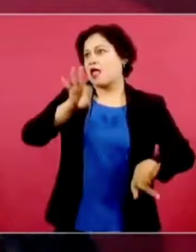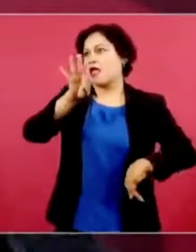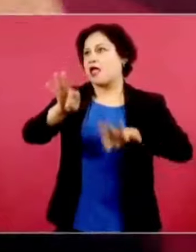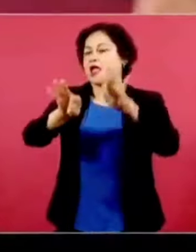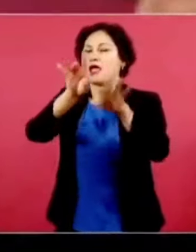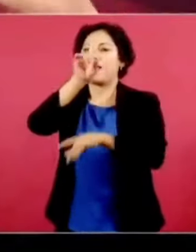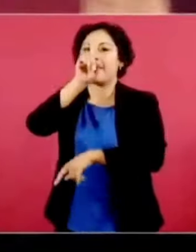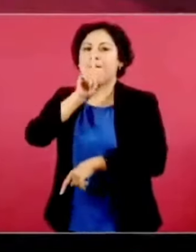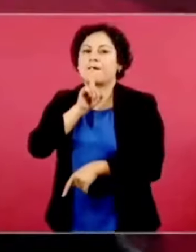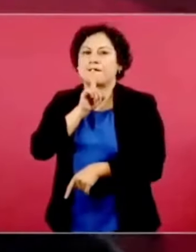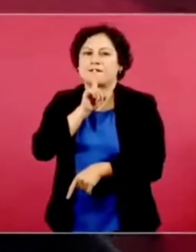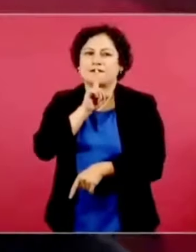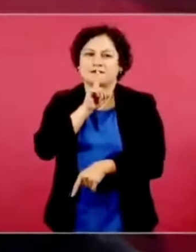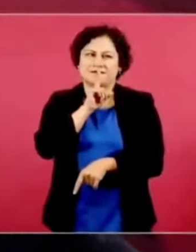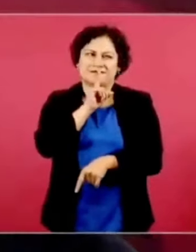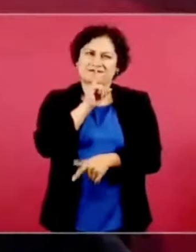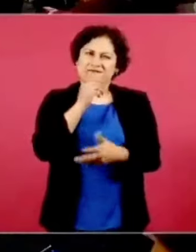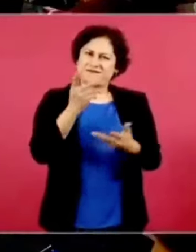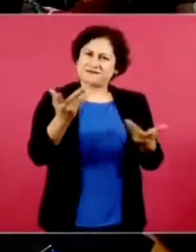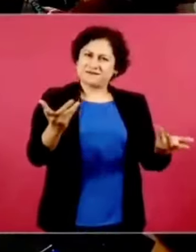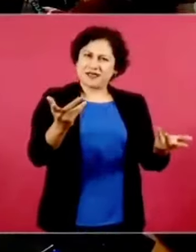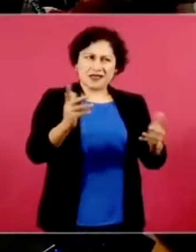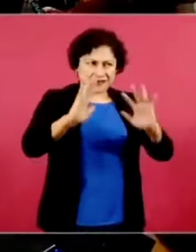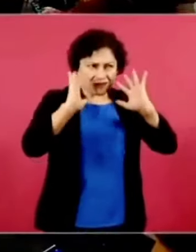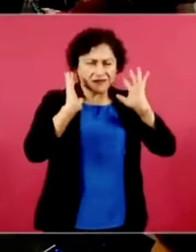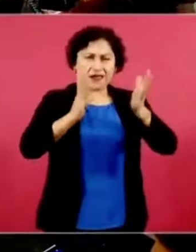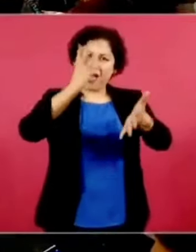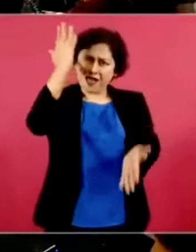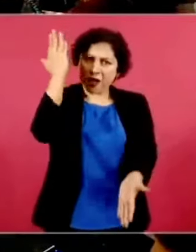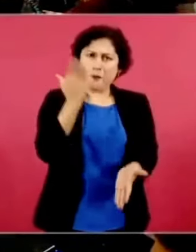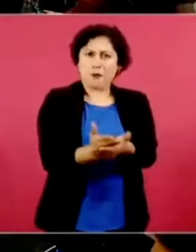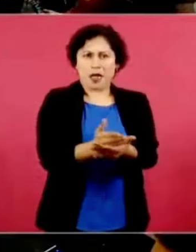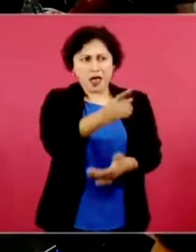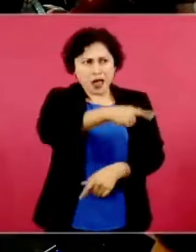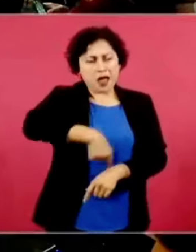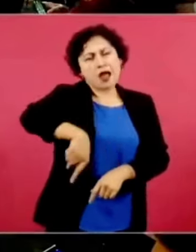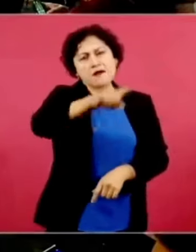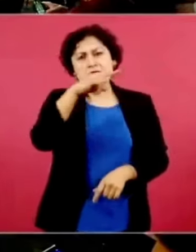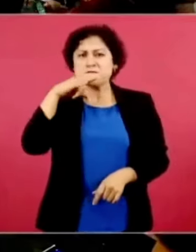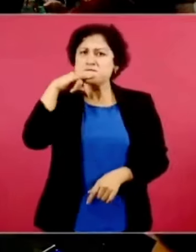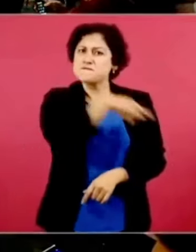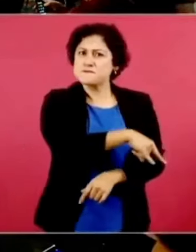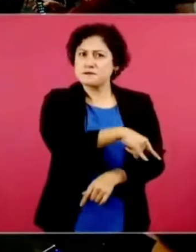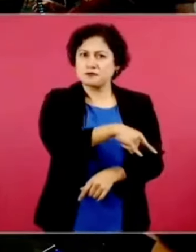Eso sí lo podemos decir, ¿verdad? Que conste que no me han